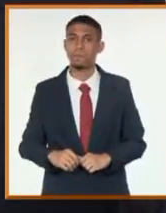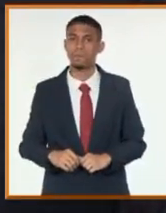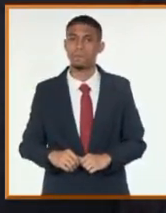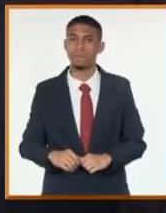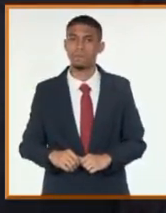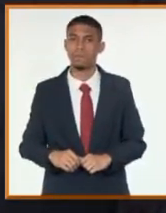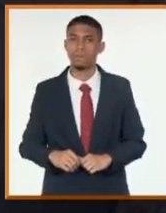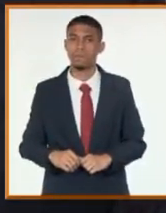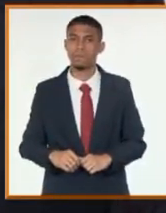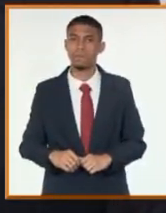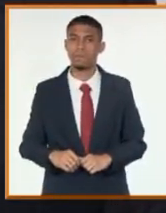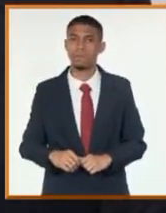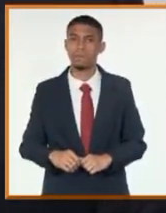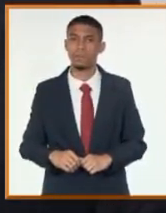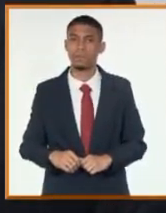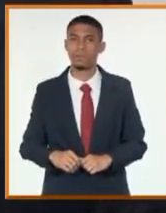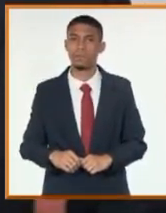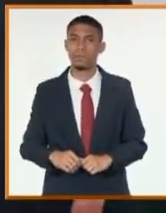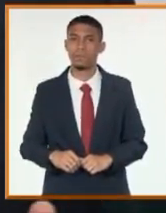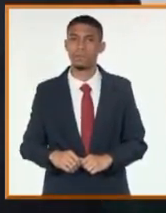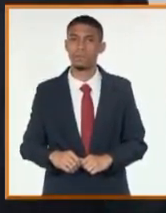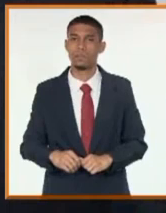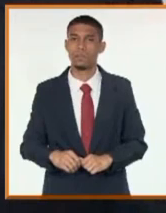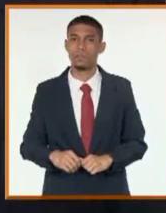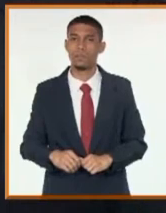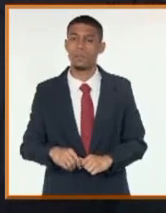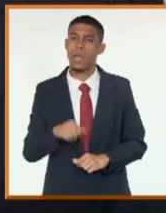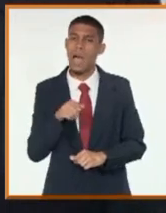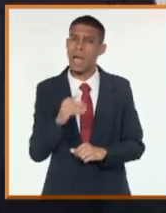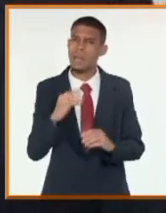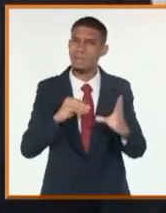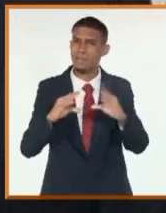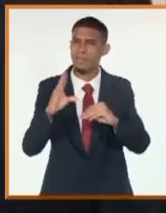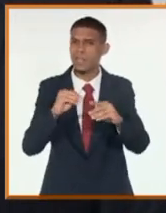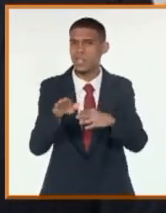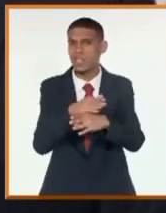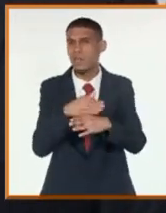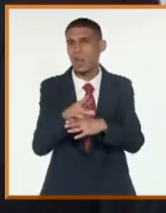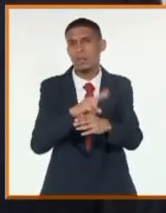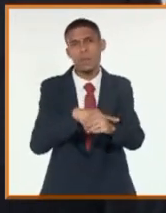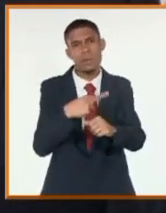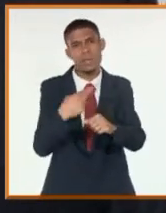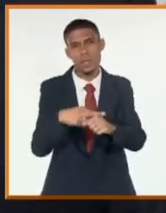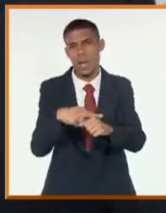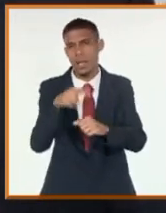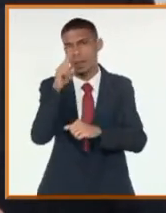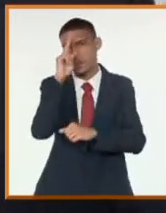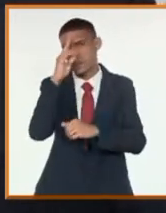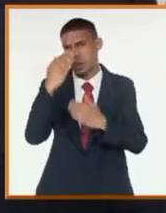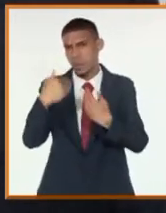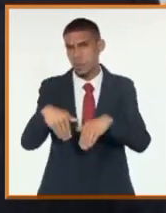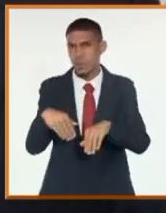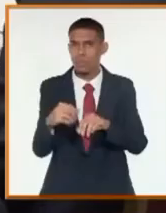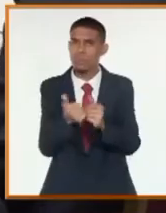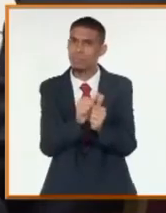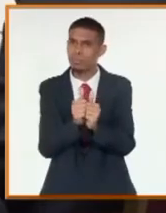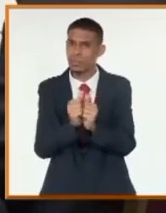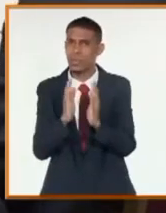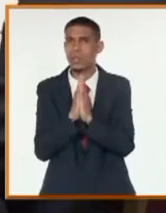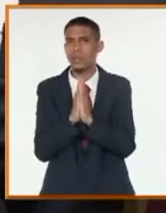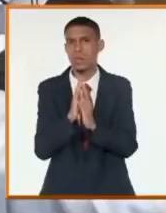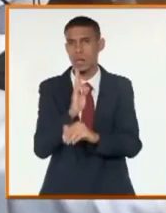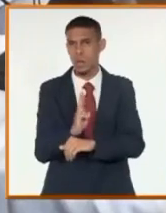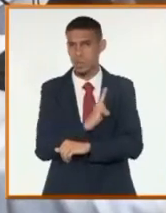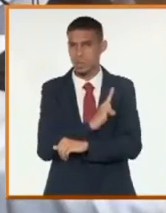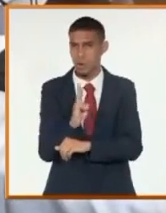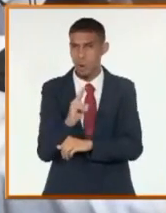nuestro país. Entre esos sectores pudimos conversar con representantes del sector deportivo, del sector religioso,